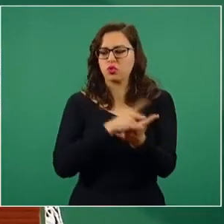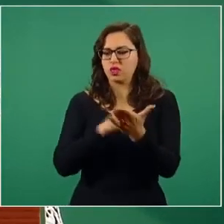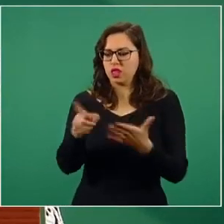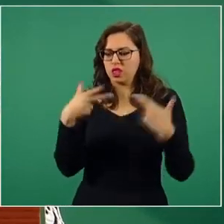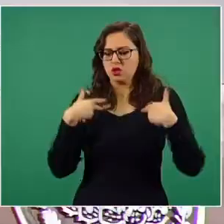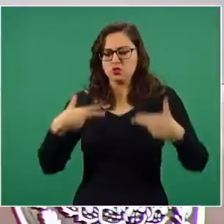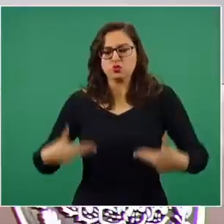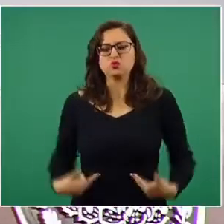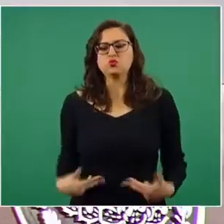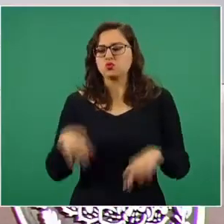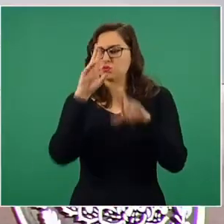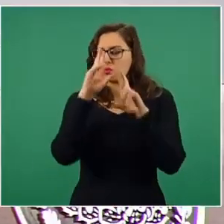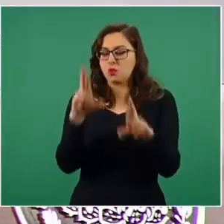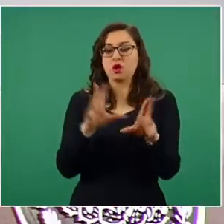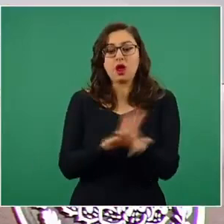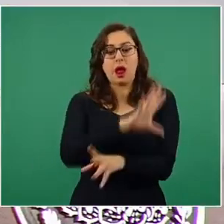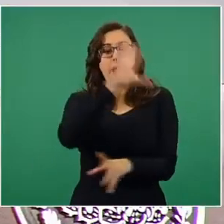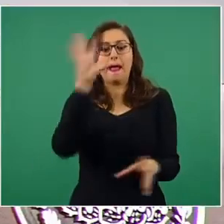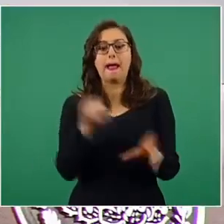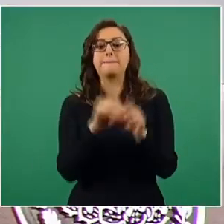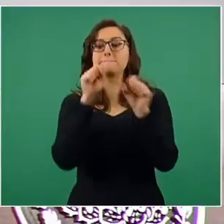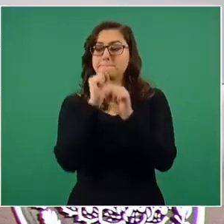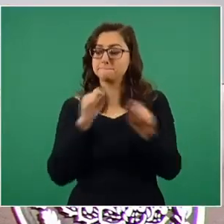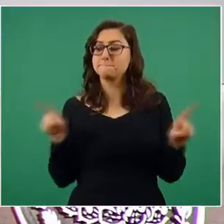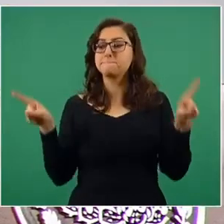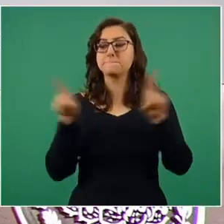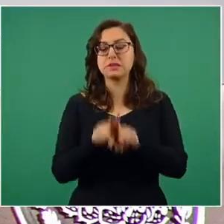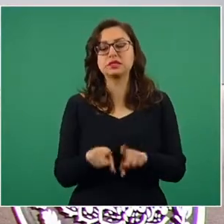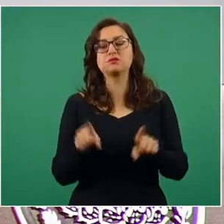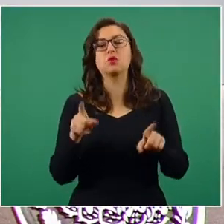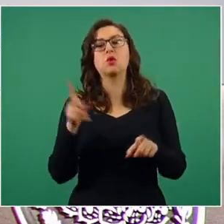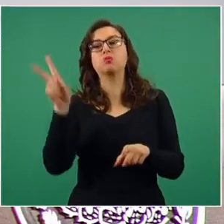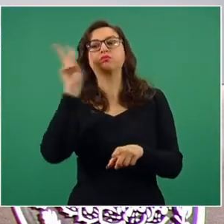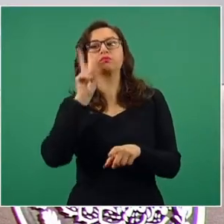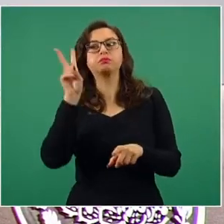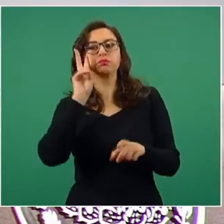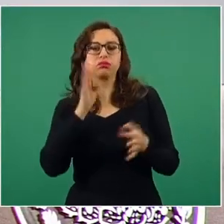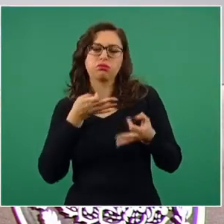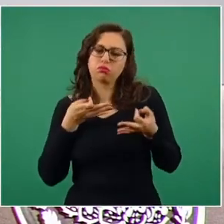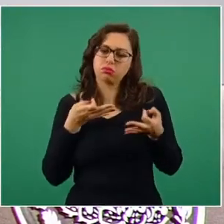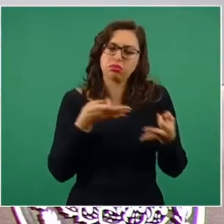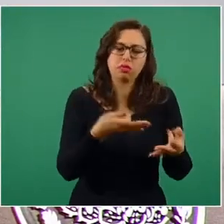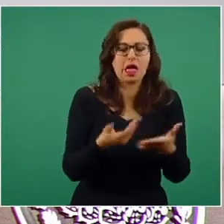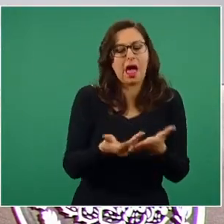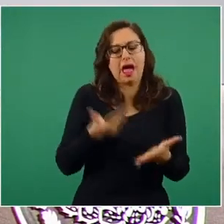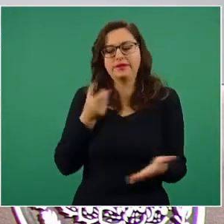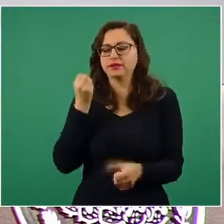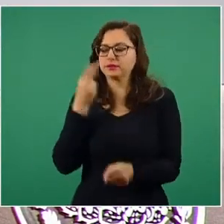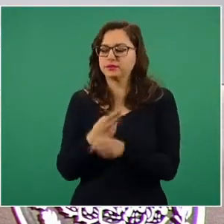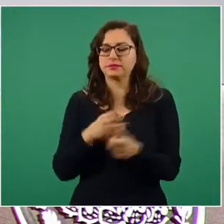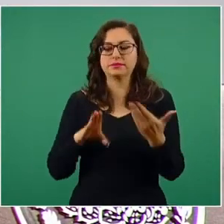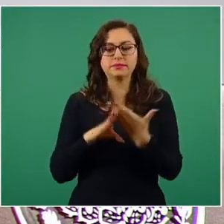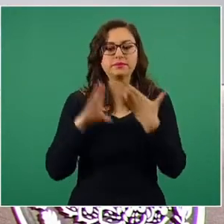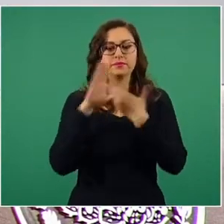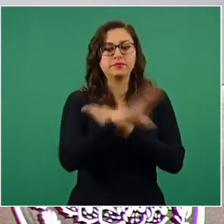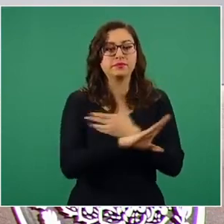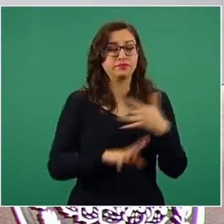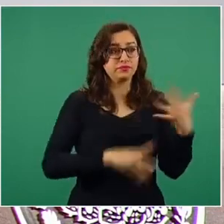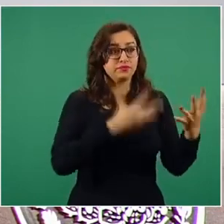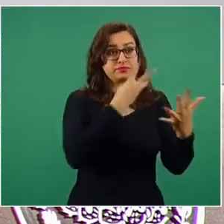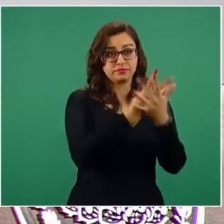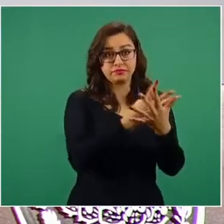derechos humanos y prevenir con eficacia las adicciones, dignificar los centros